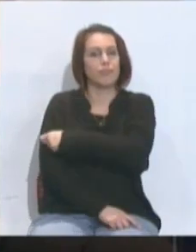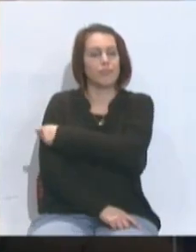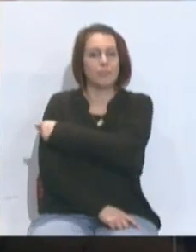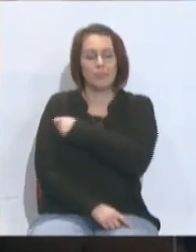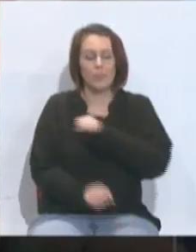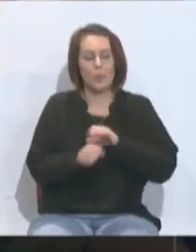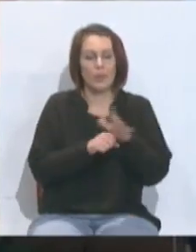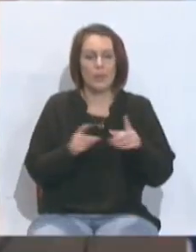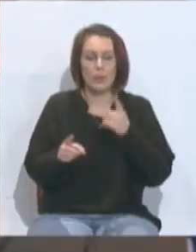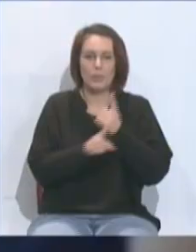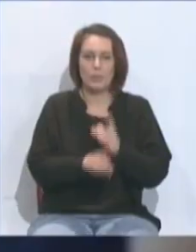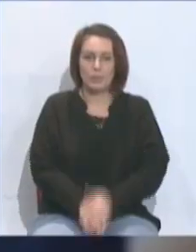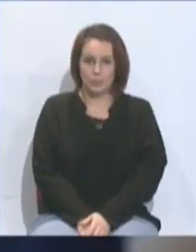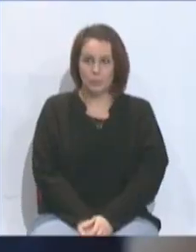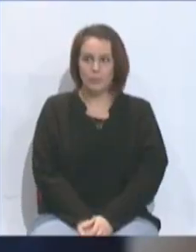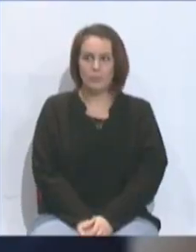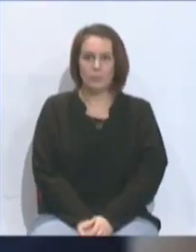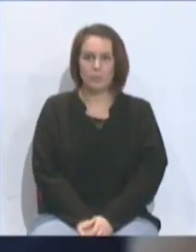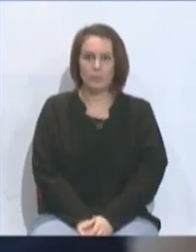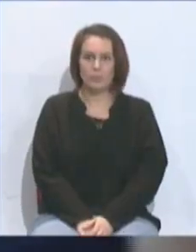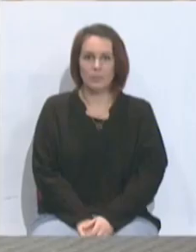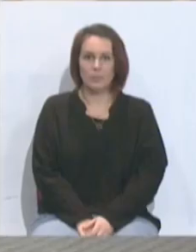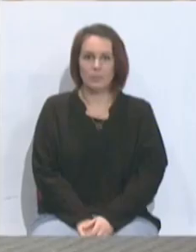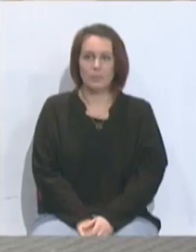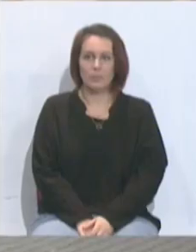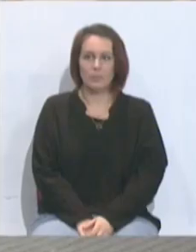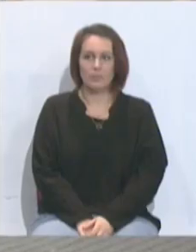la vacuna contra la COVID-19.